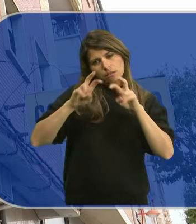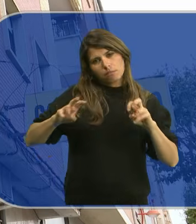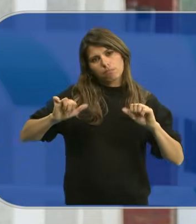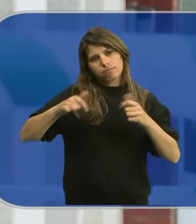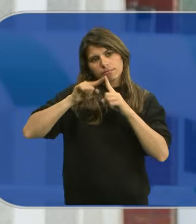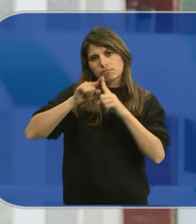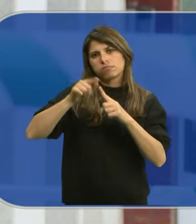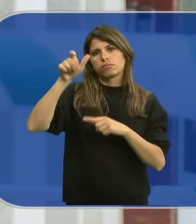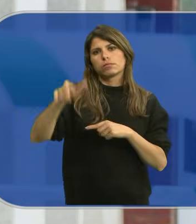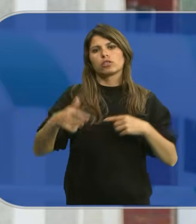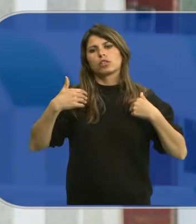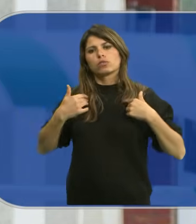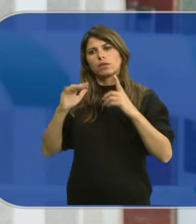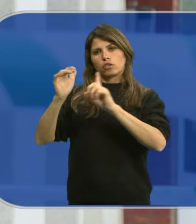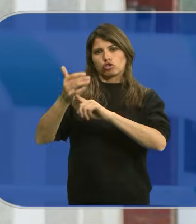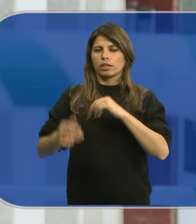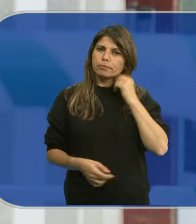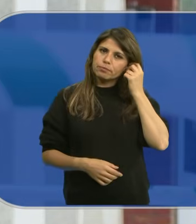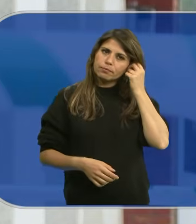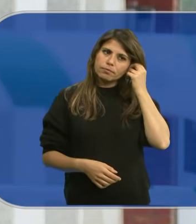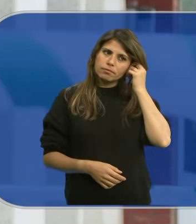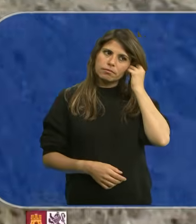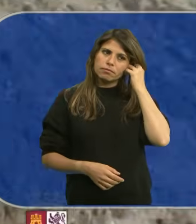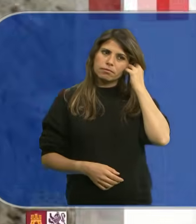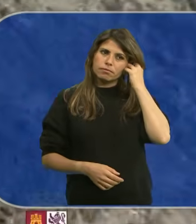para localizar al asaltante.